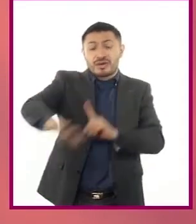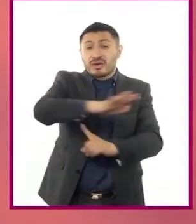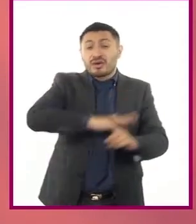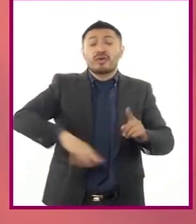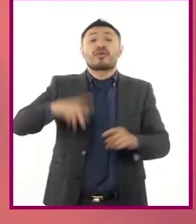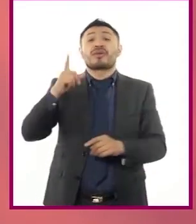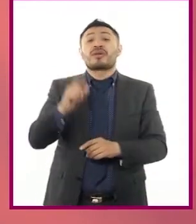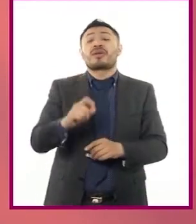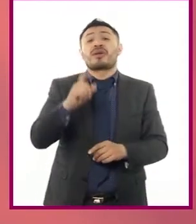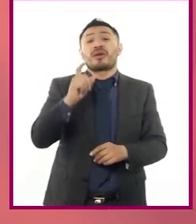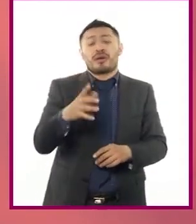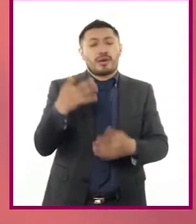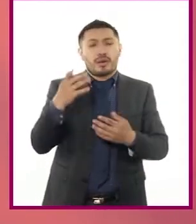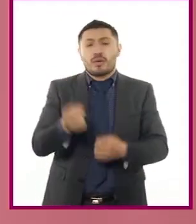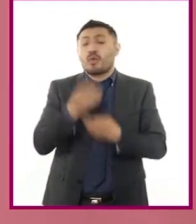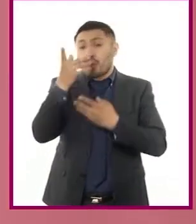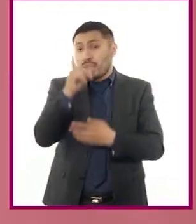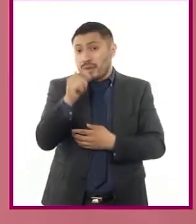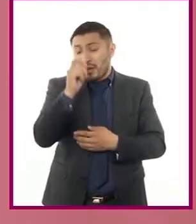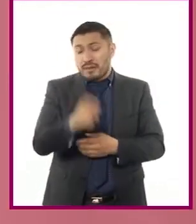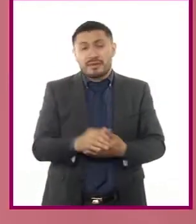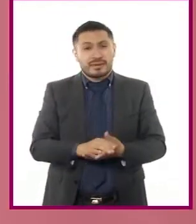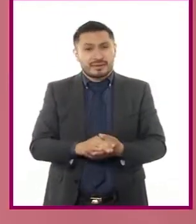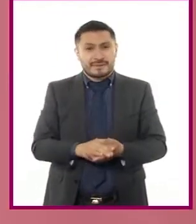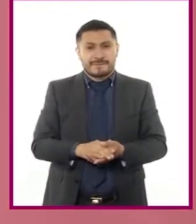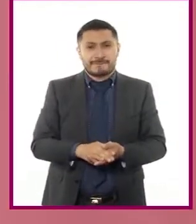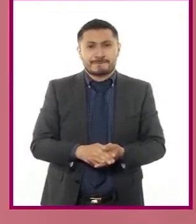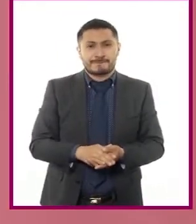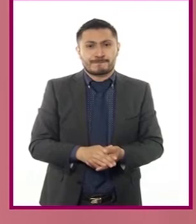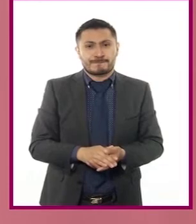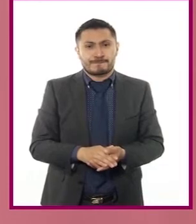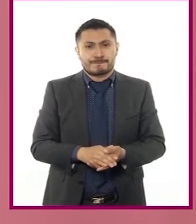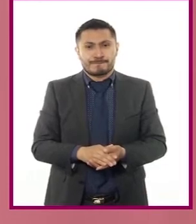poema 20 de Pablo Neruda?